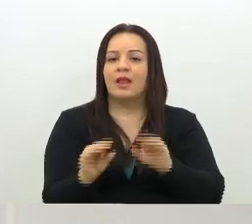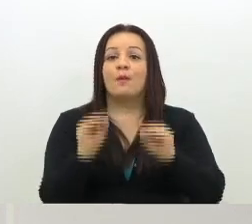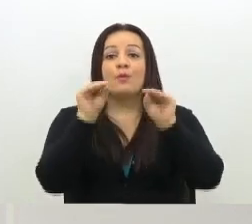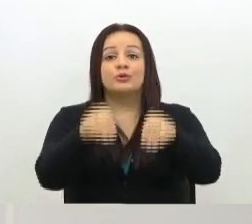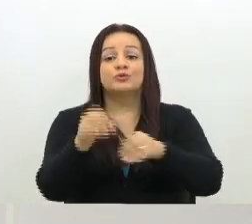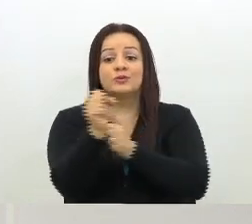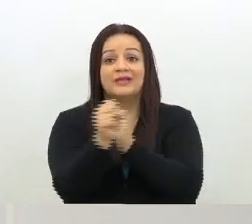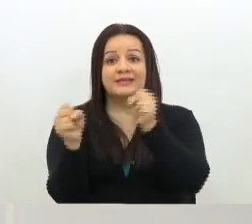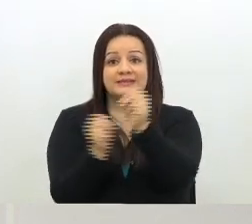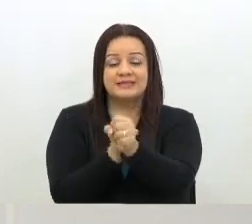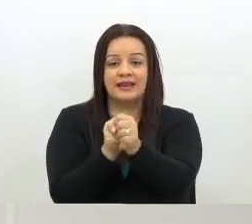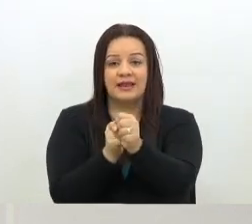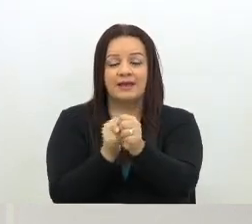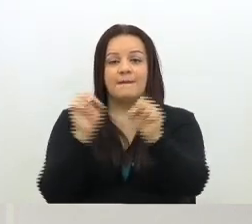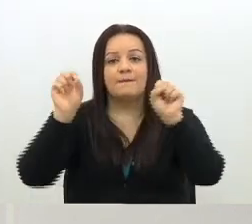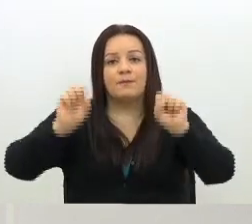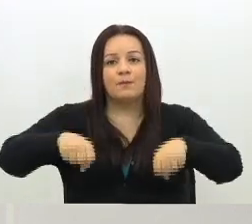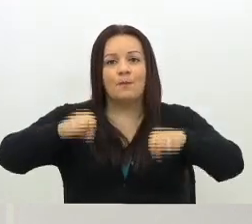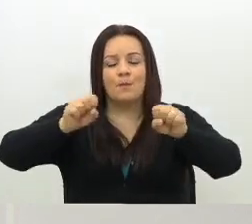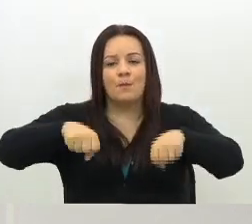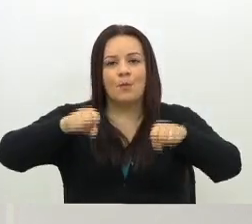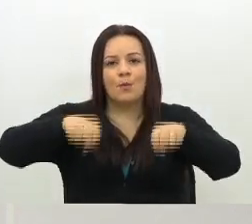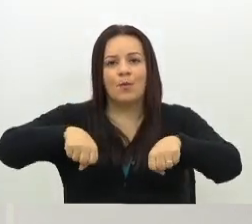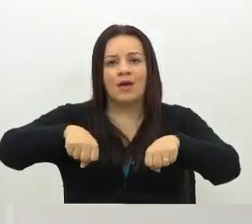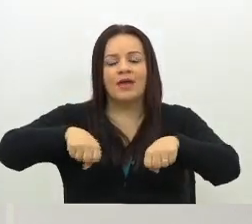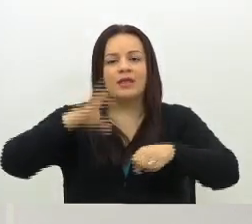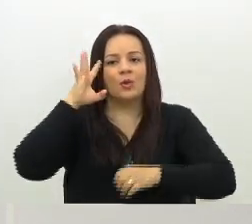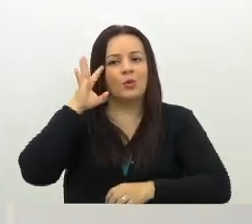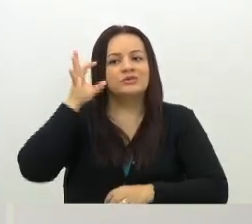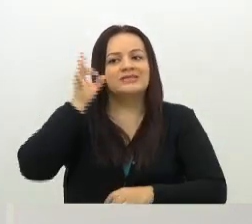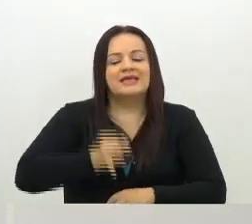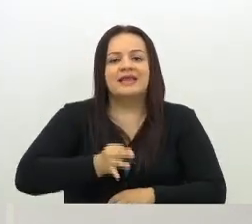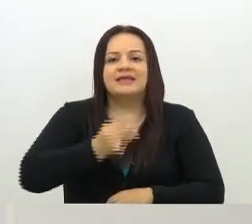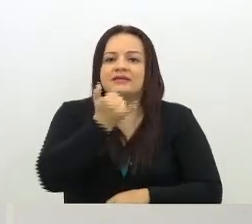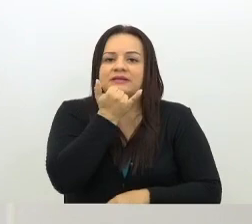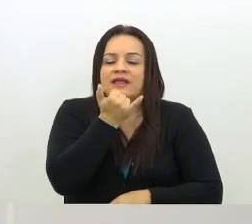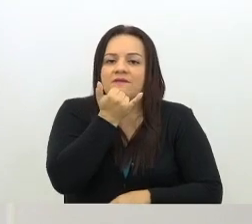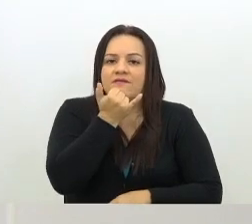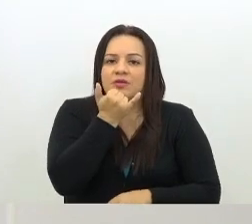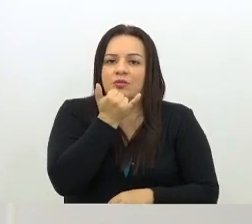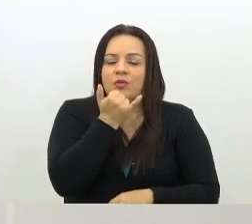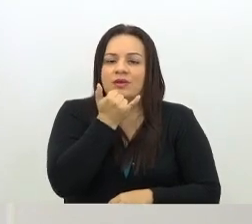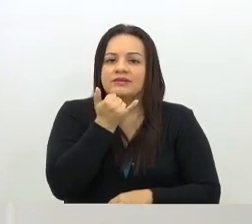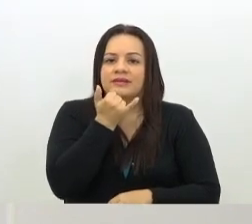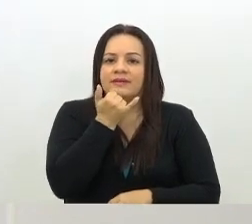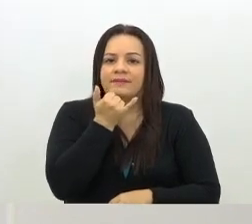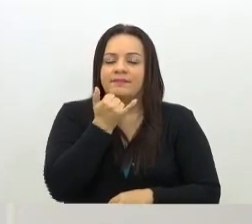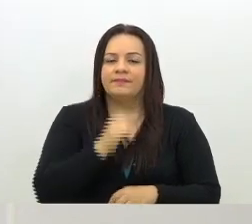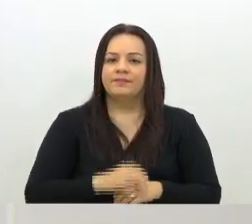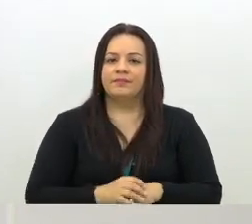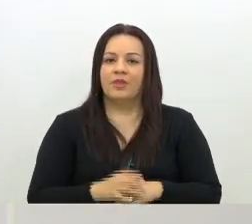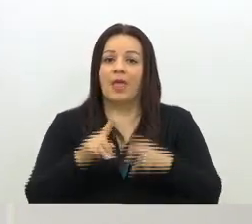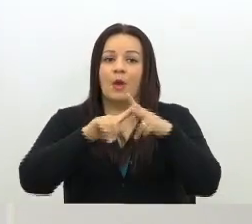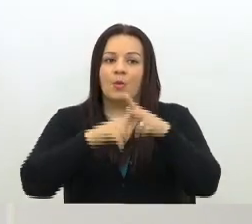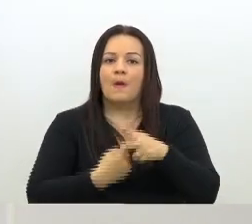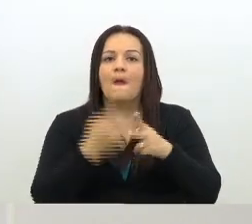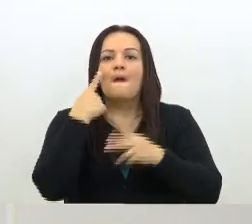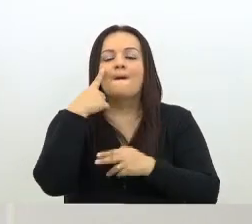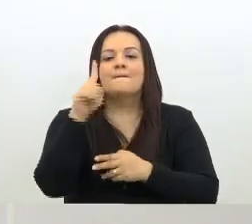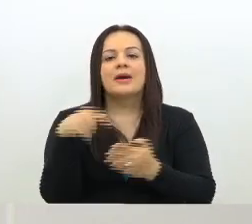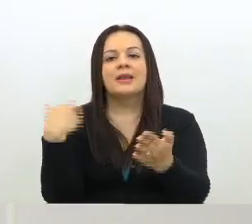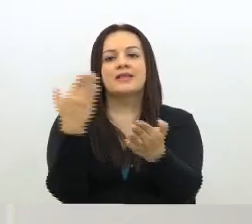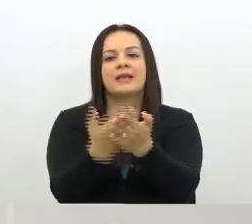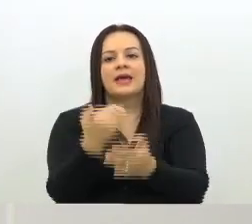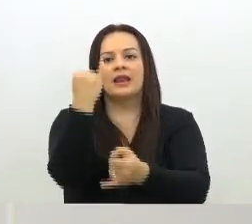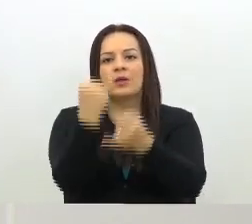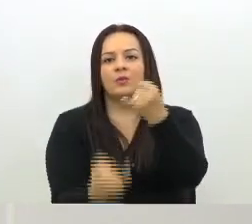Sala puede considerarse defectuosa ab origine para llegar a la conclusión que les